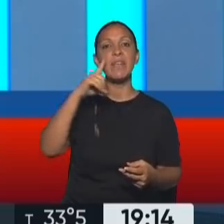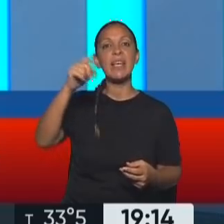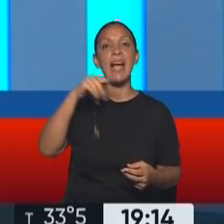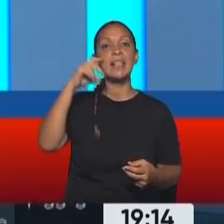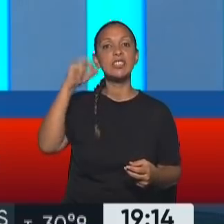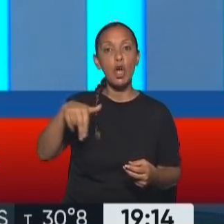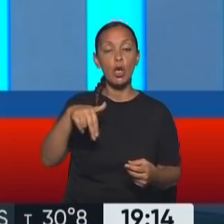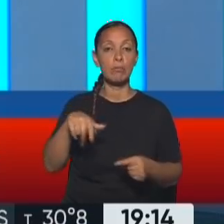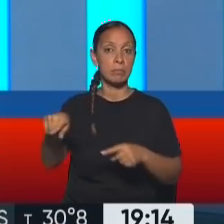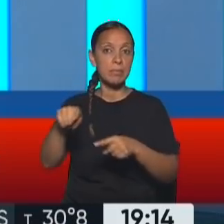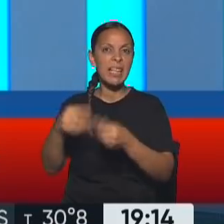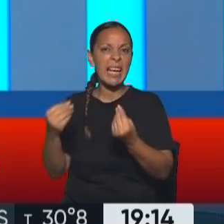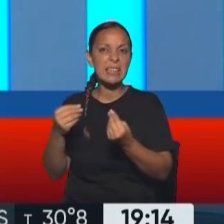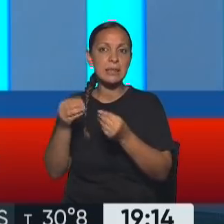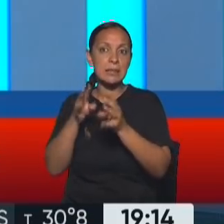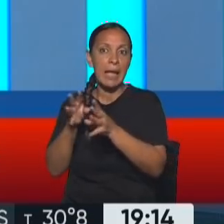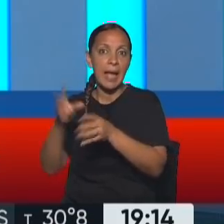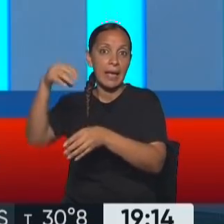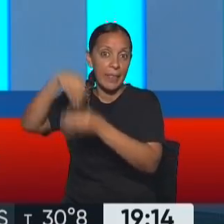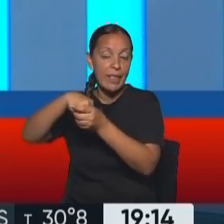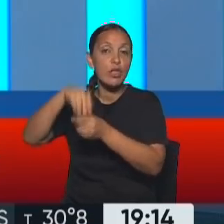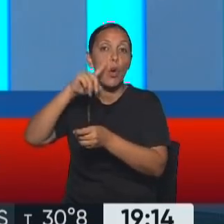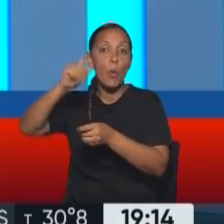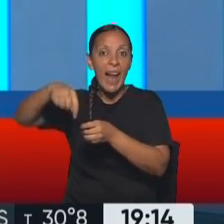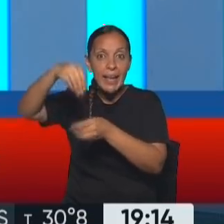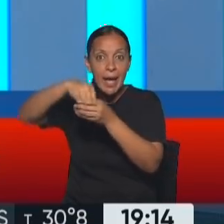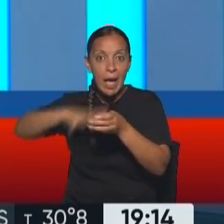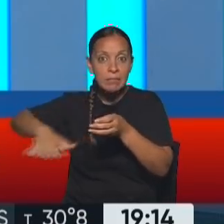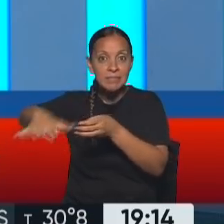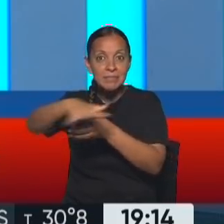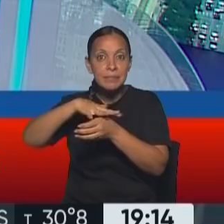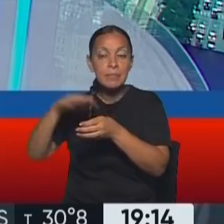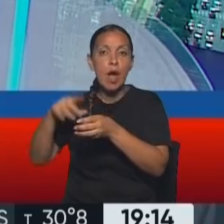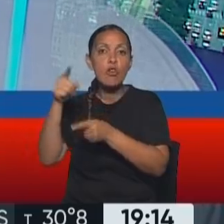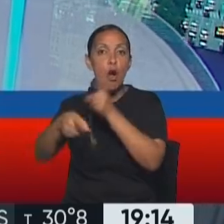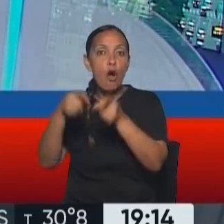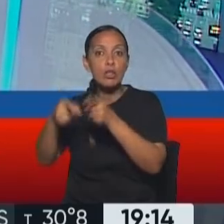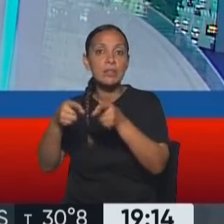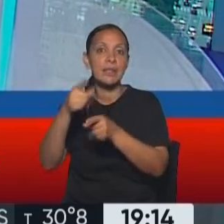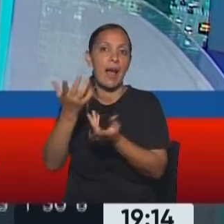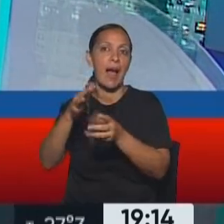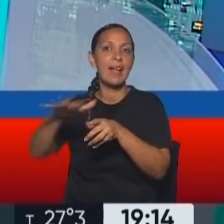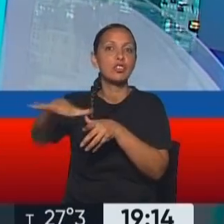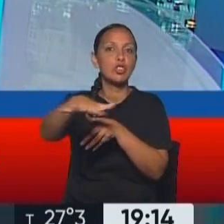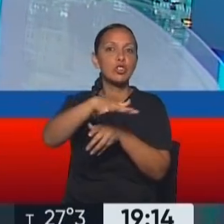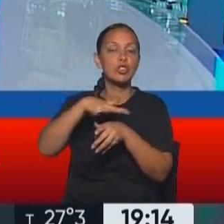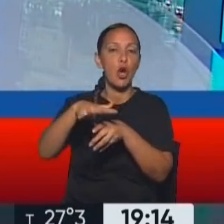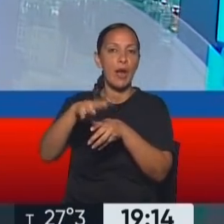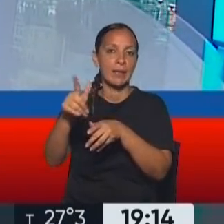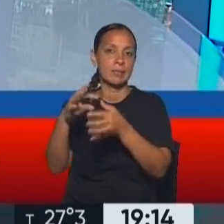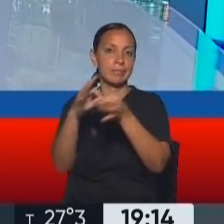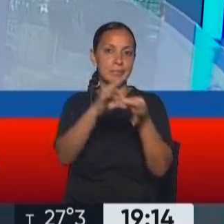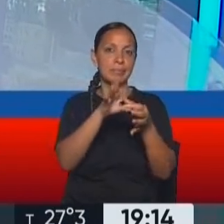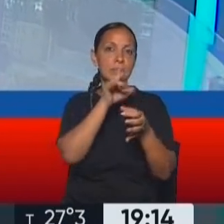ataques raciales que está habiendo de parte de la ultraderecha ucraniana hacia las regiones prorrusas, que